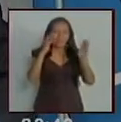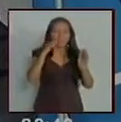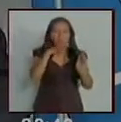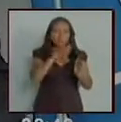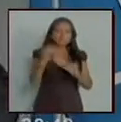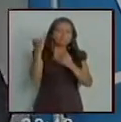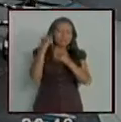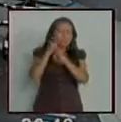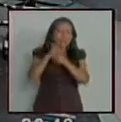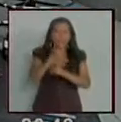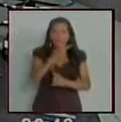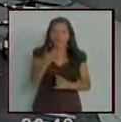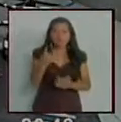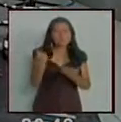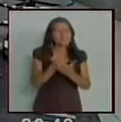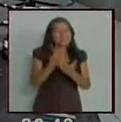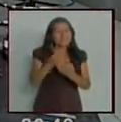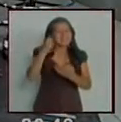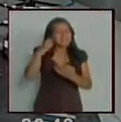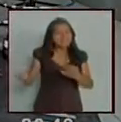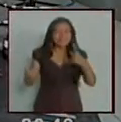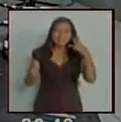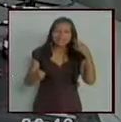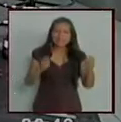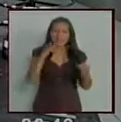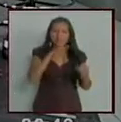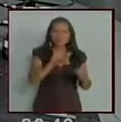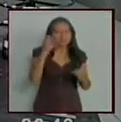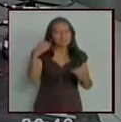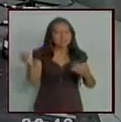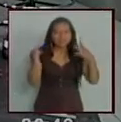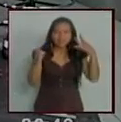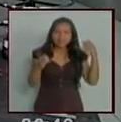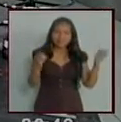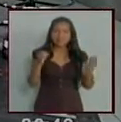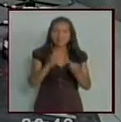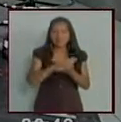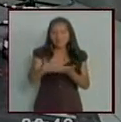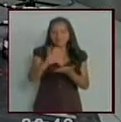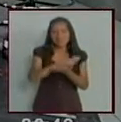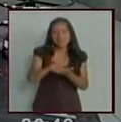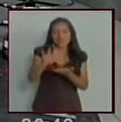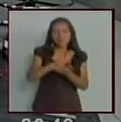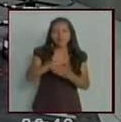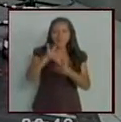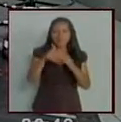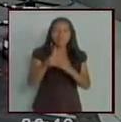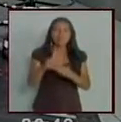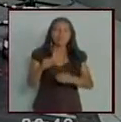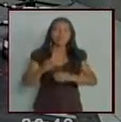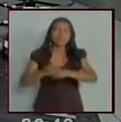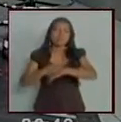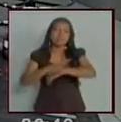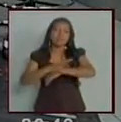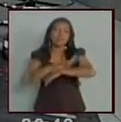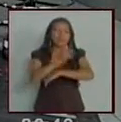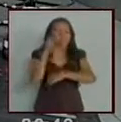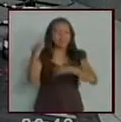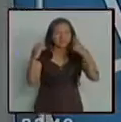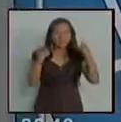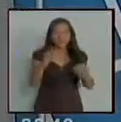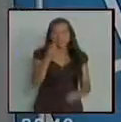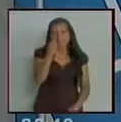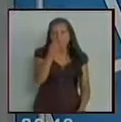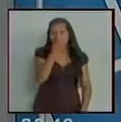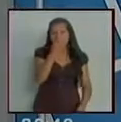mucha gente se ocupa todo el tiempo de quitarse la cerita, toda la cera posible, quitarse todos los vellos posibles, lo propio de la nariz,